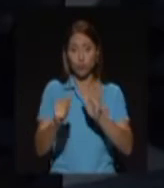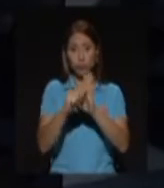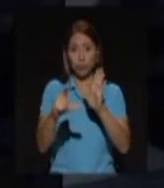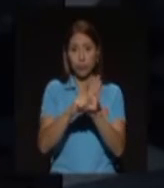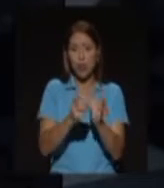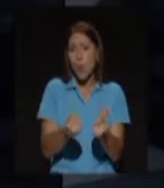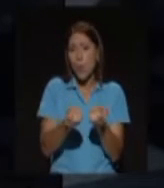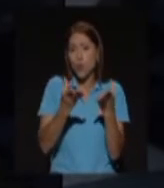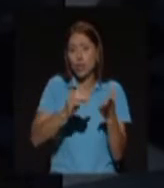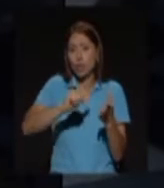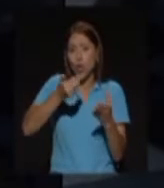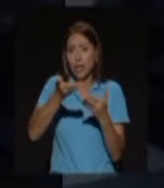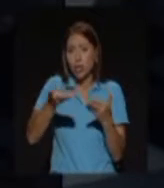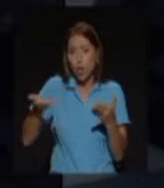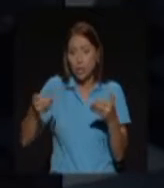fue.